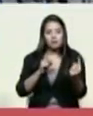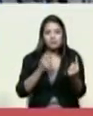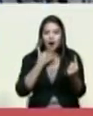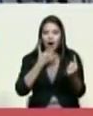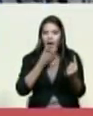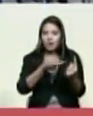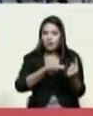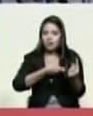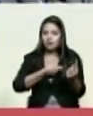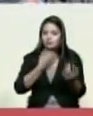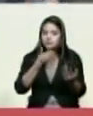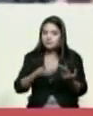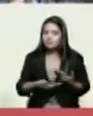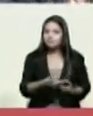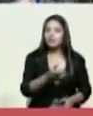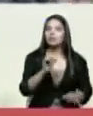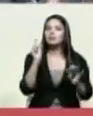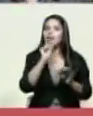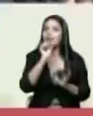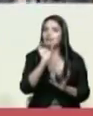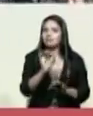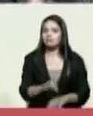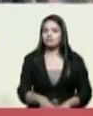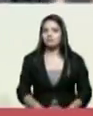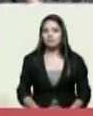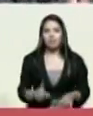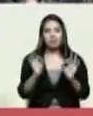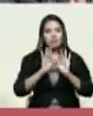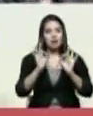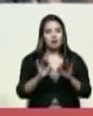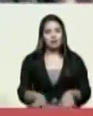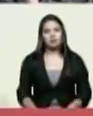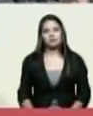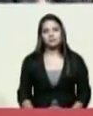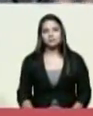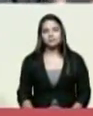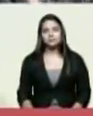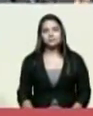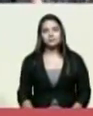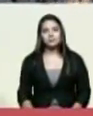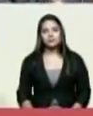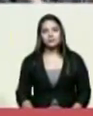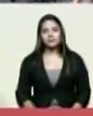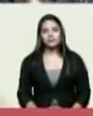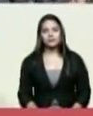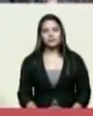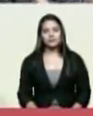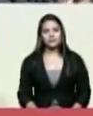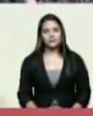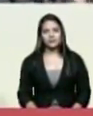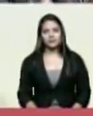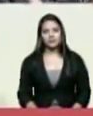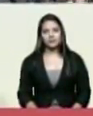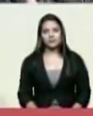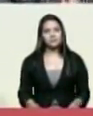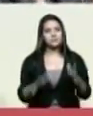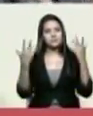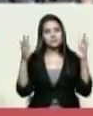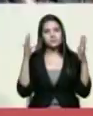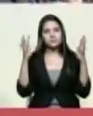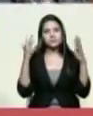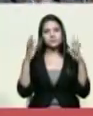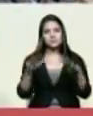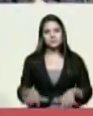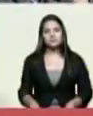ofrecerles nada. Nada. En